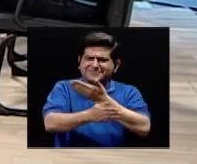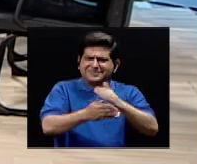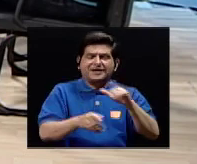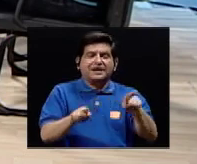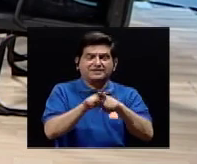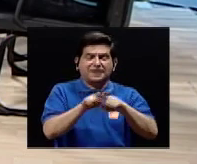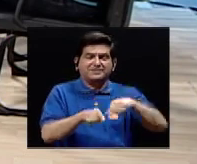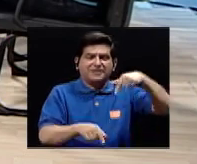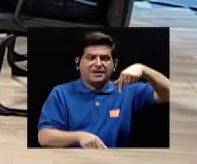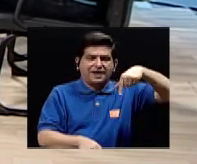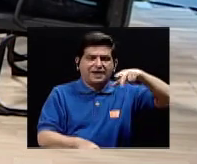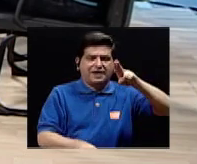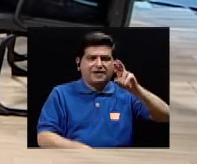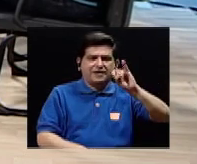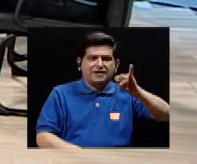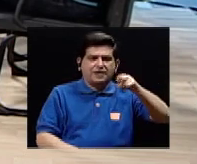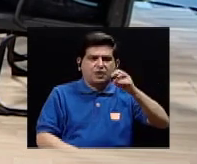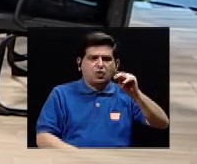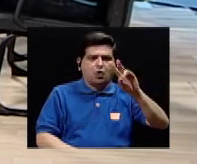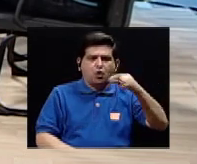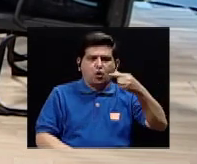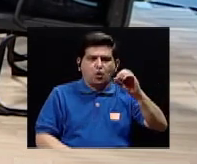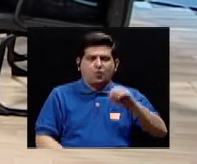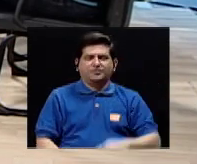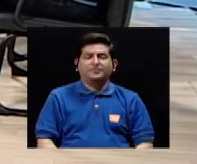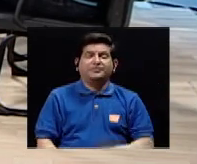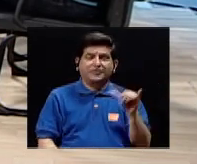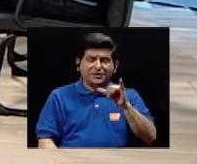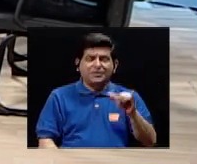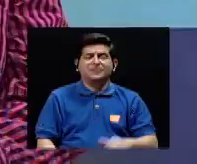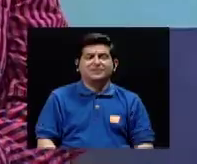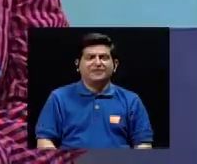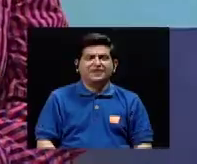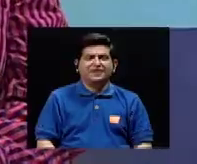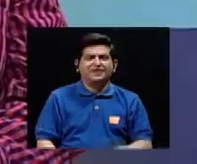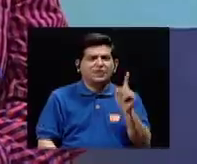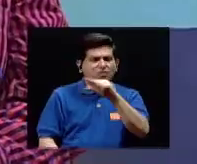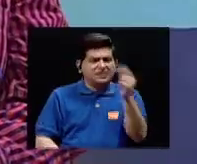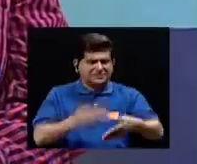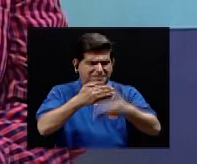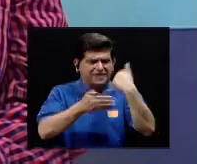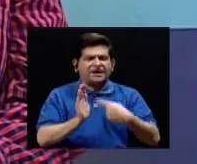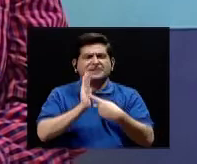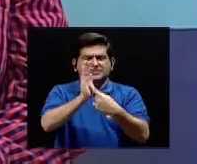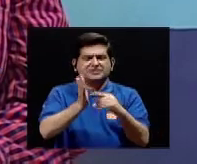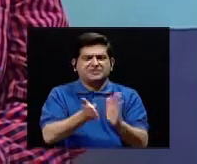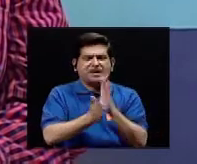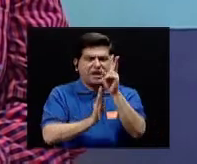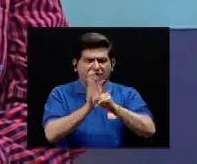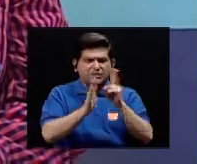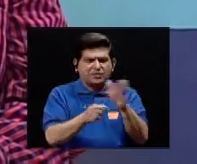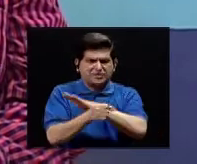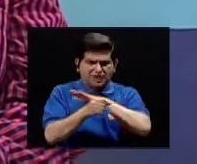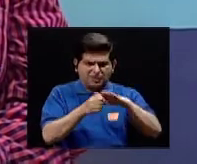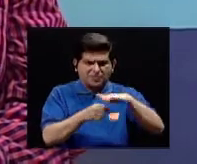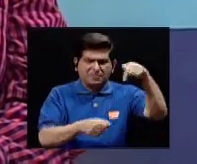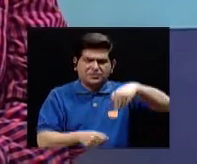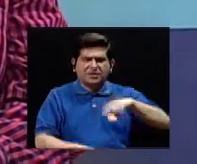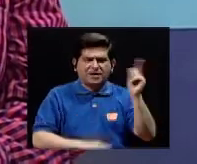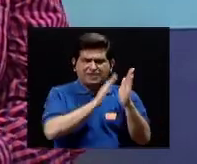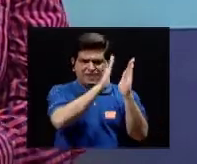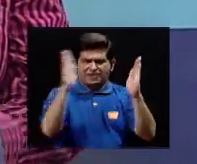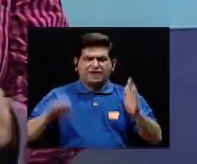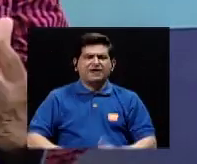cierto. Y el quijongo. Y el quijongo, por ejemplo. Suena, claro, bellísimo. Sí. Hace una semana lo presentamos, el documental completo, en Lunes de